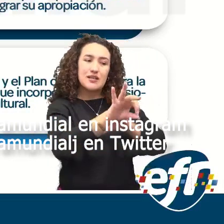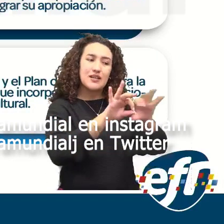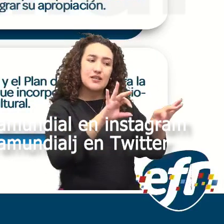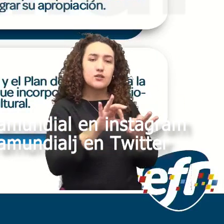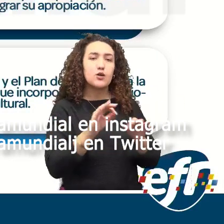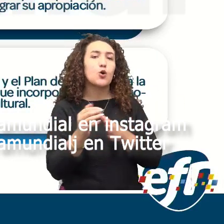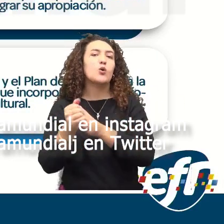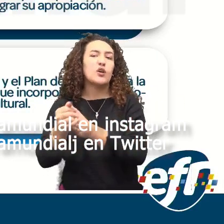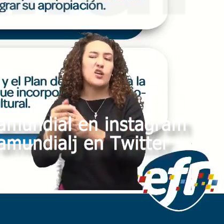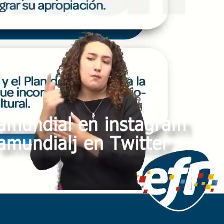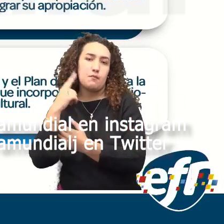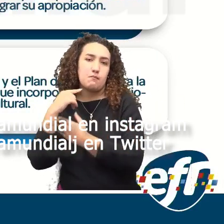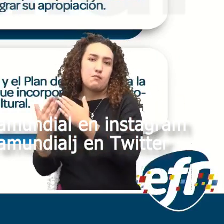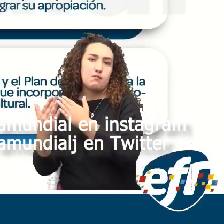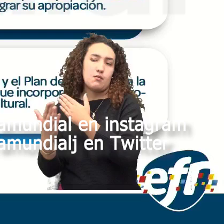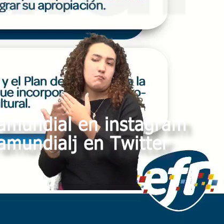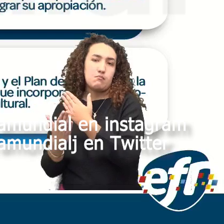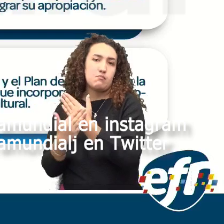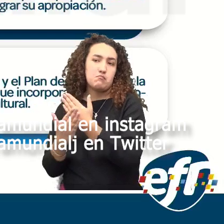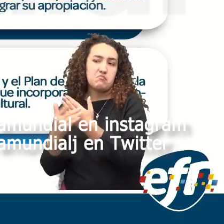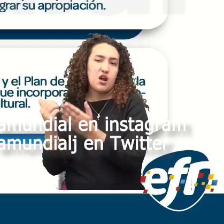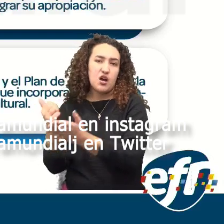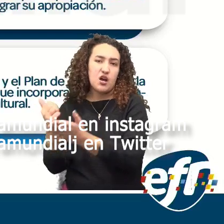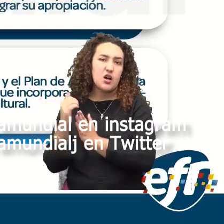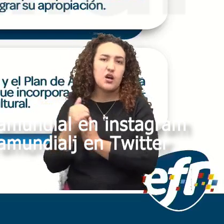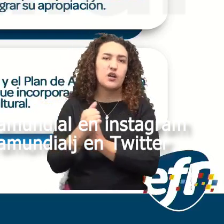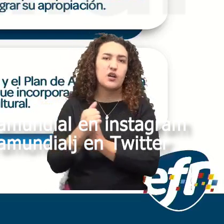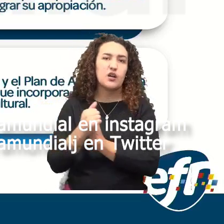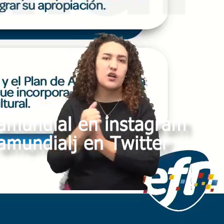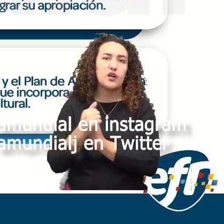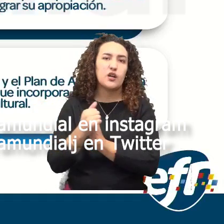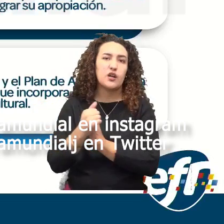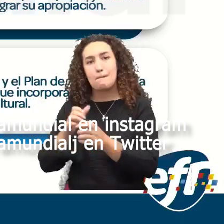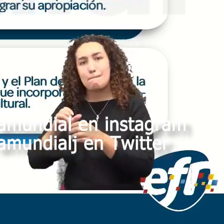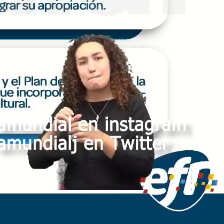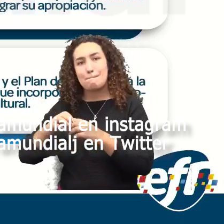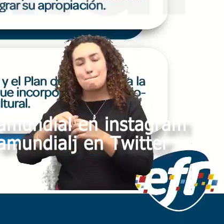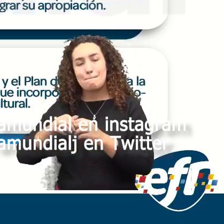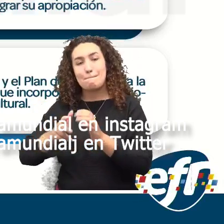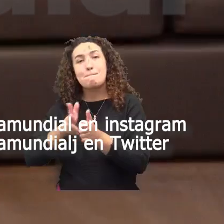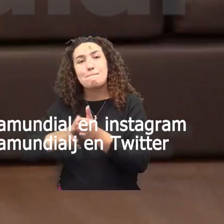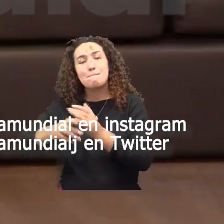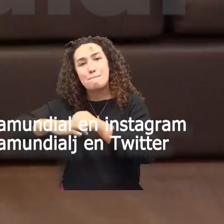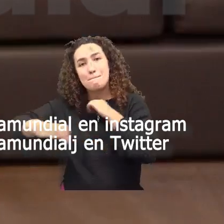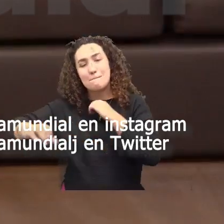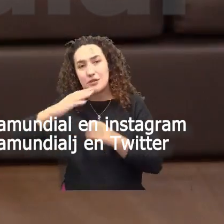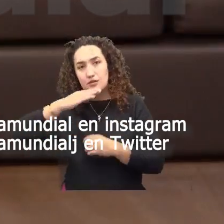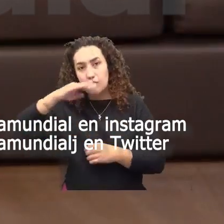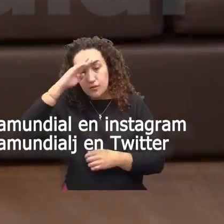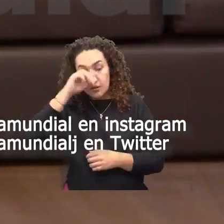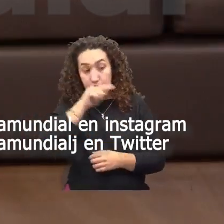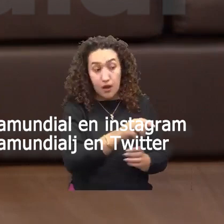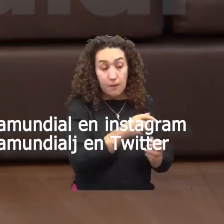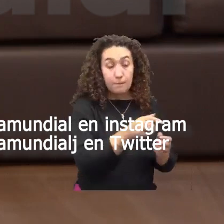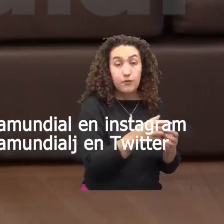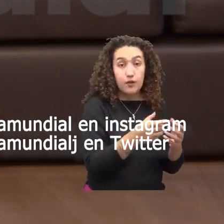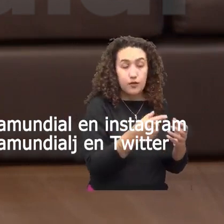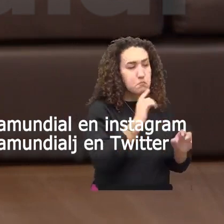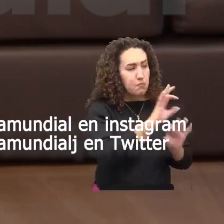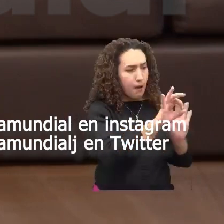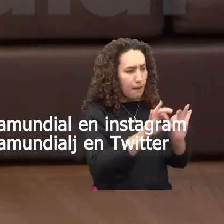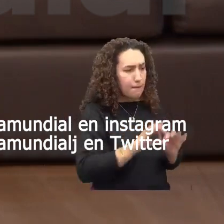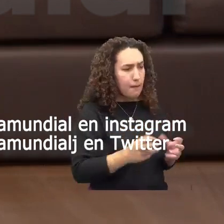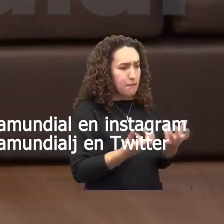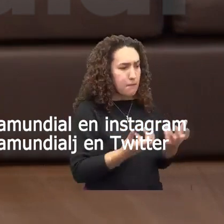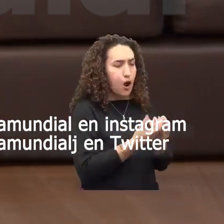es hoy nuestra cultura regio. Posteriormente empezamos a hacer cierre, ellos fueron a Medellín, estuvieron en una inmersión, conocieron